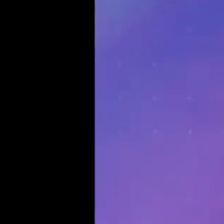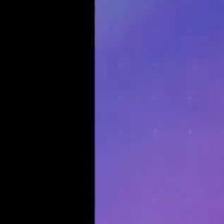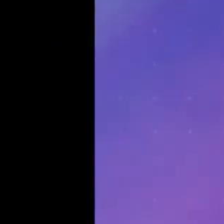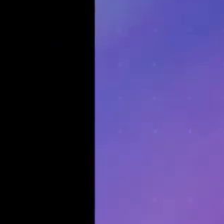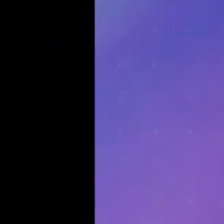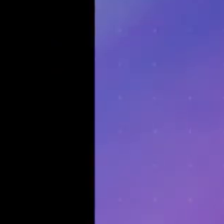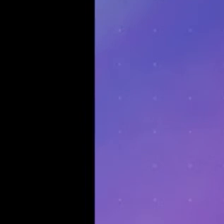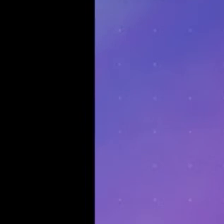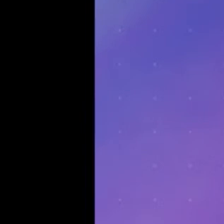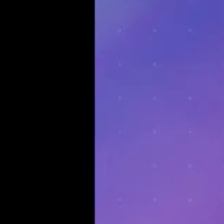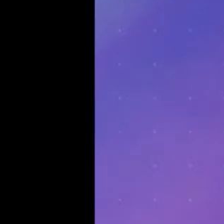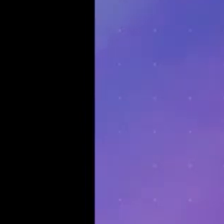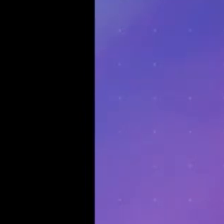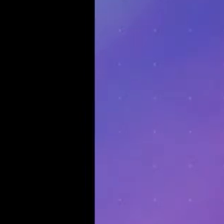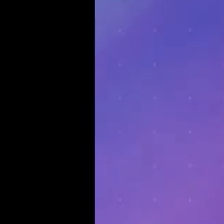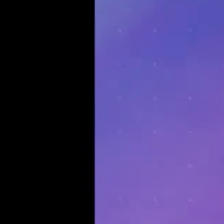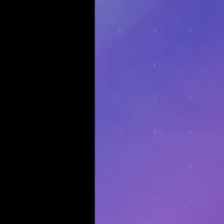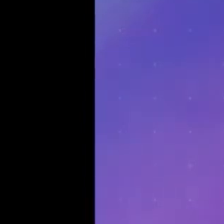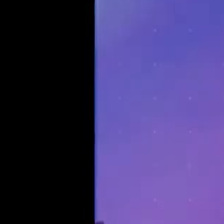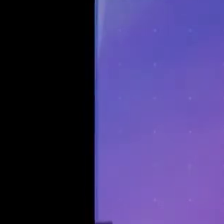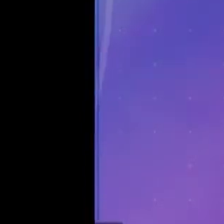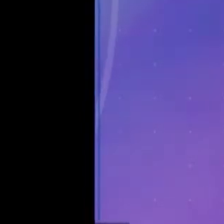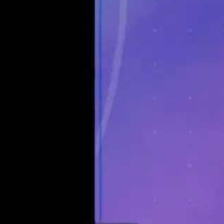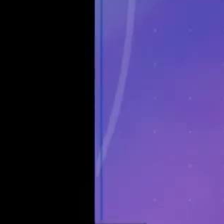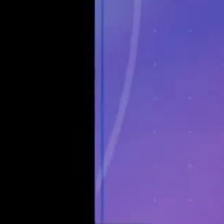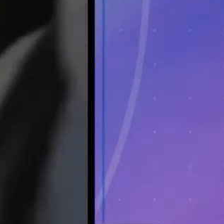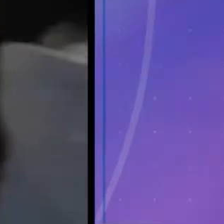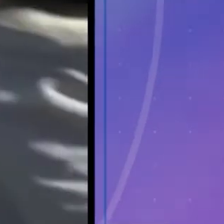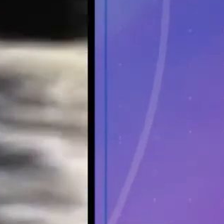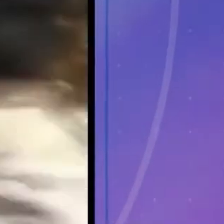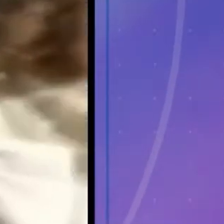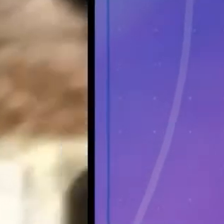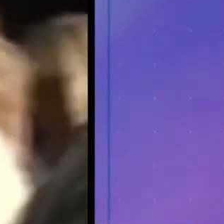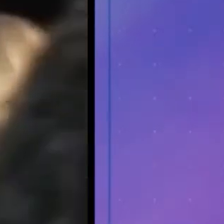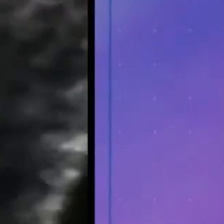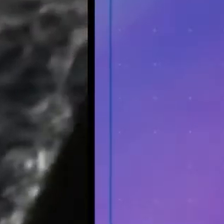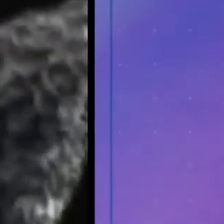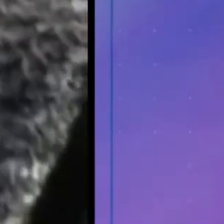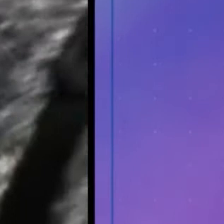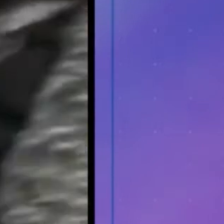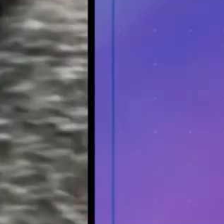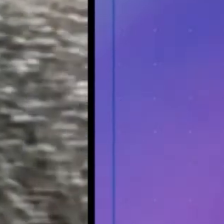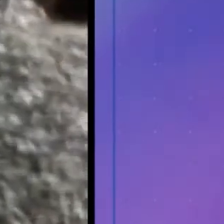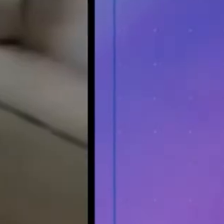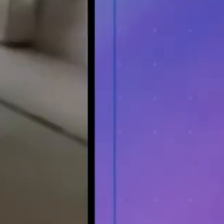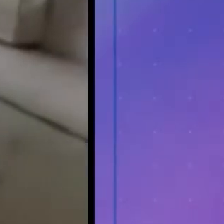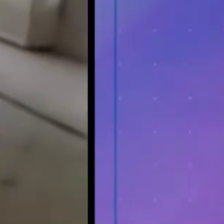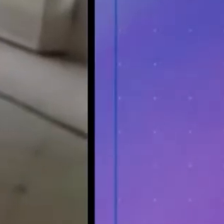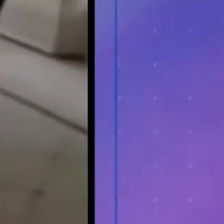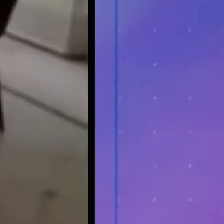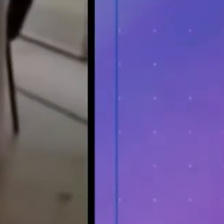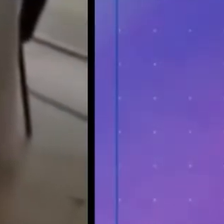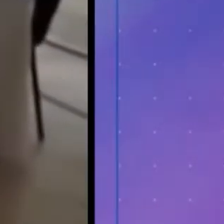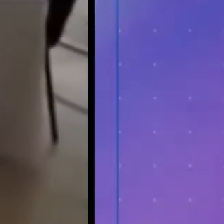Para reactivar la economía, Macri apostó a la inversión extranjera. Luego de su pacto histórico con los fondos buitres, la nación regresó a